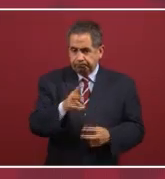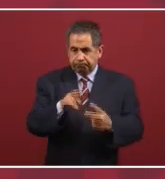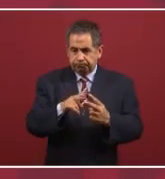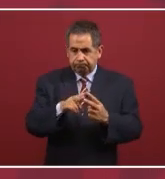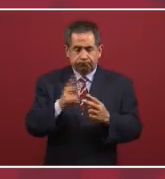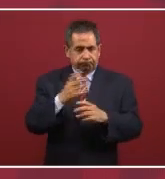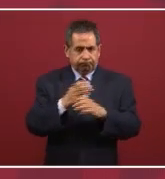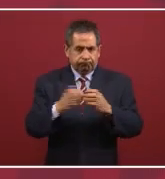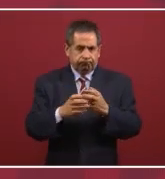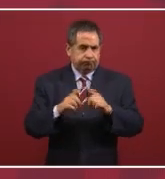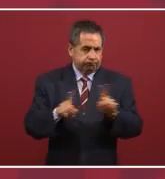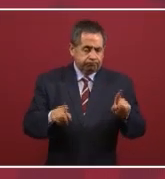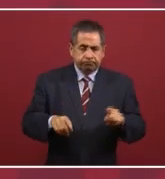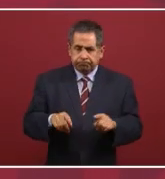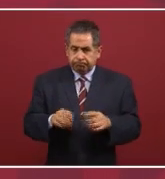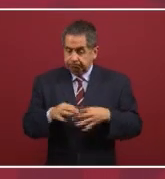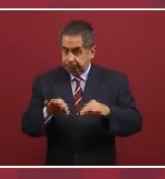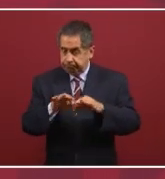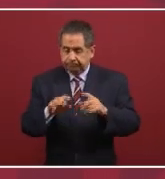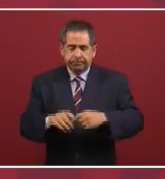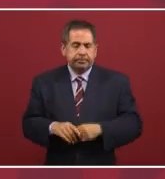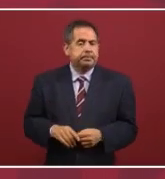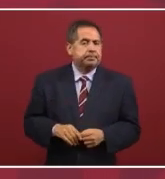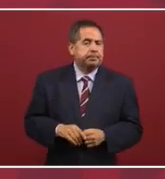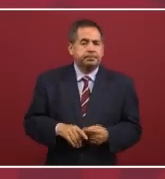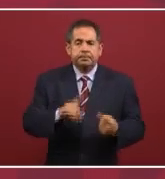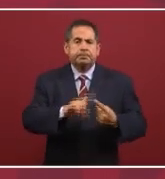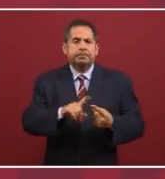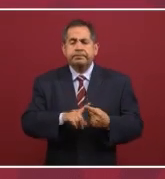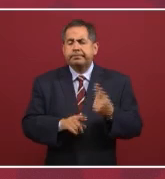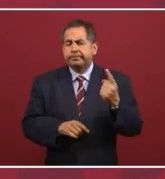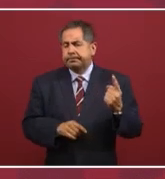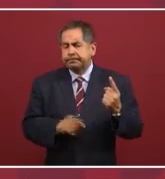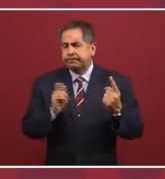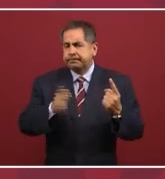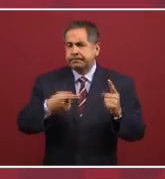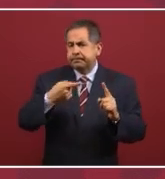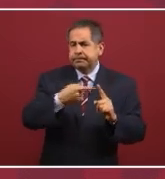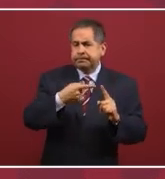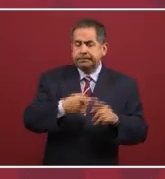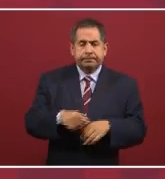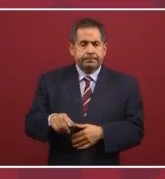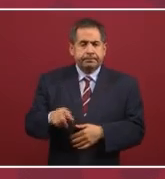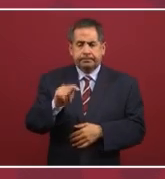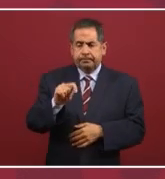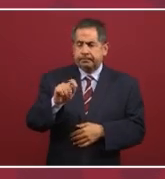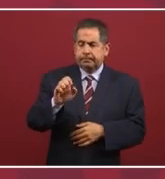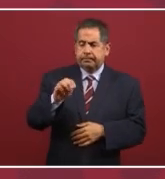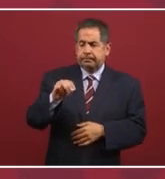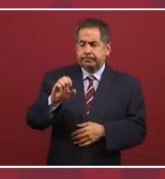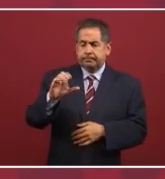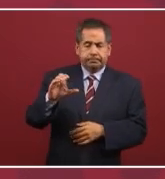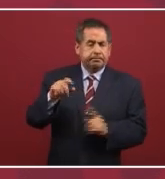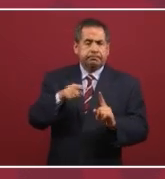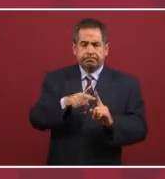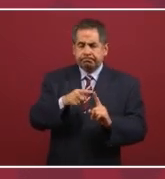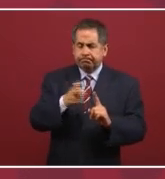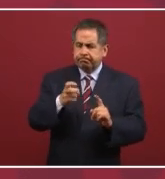temas importantes. Primero, lo del tratado, que es lo que ahora